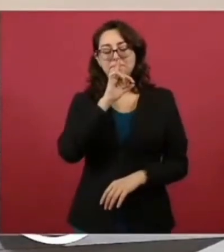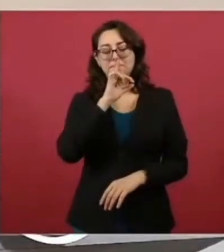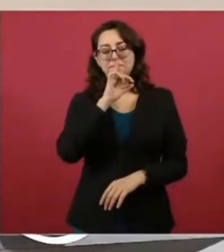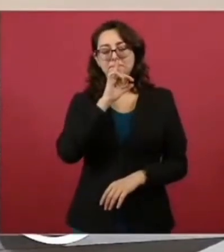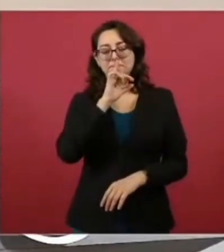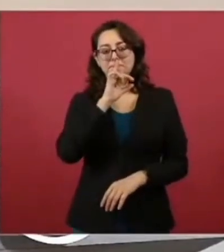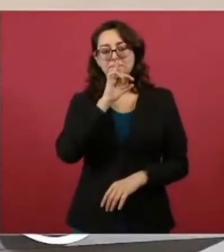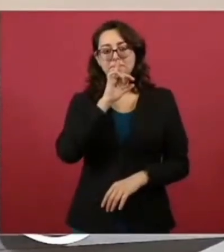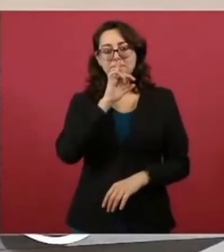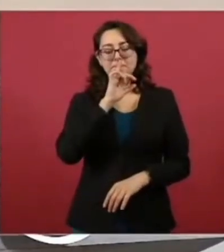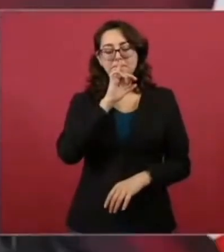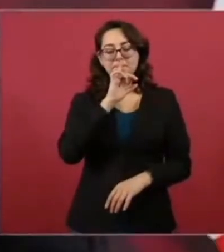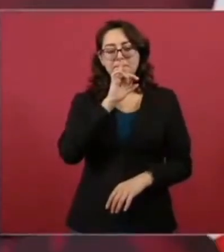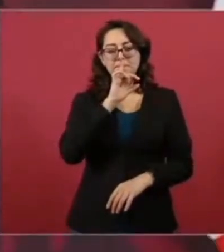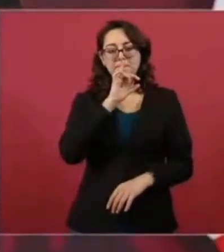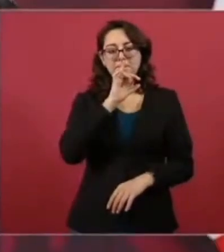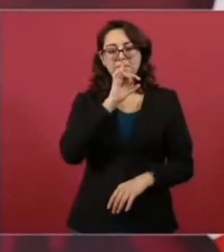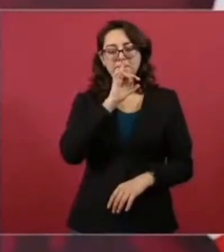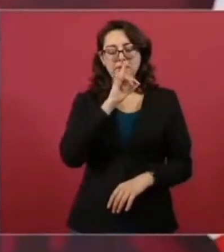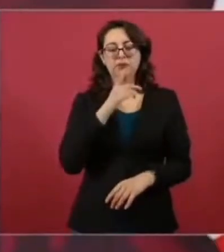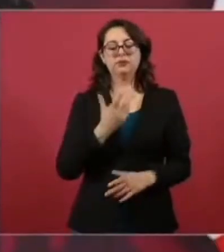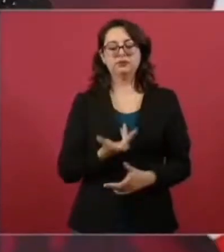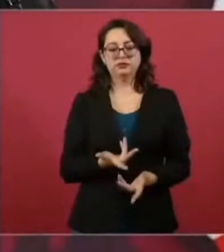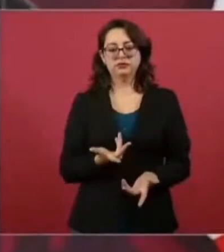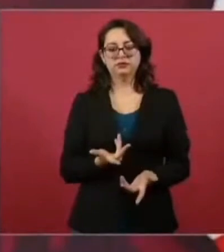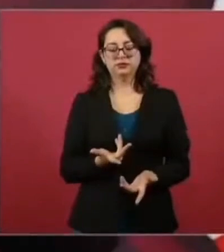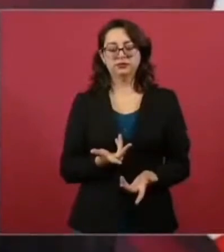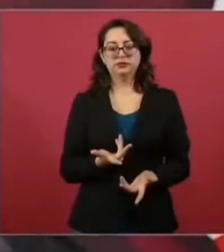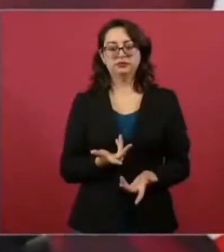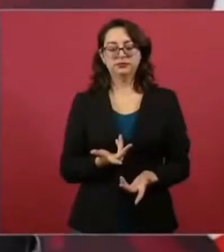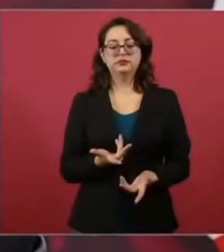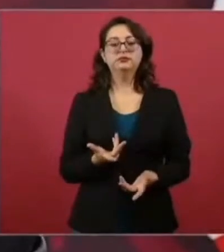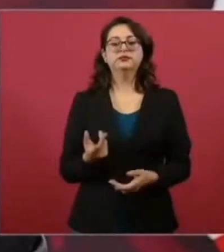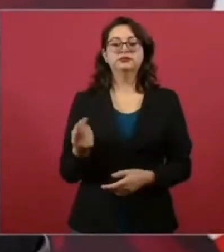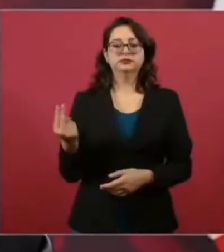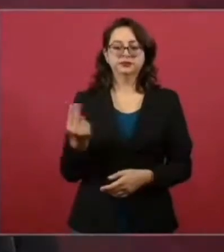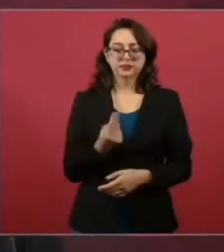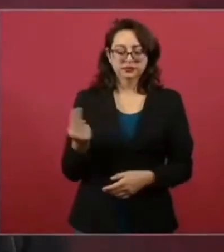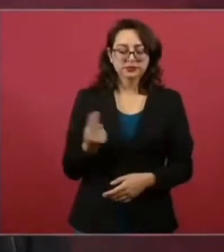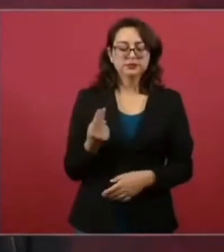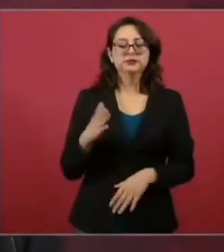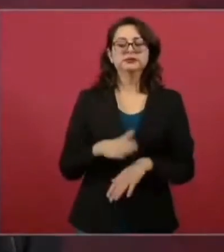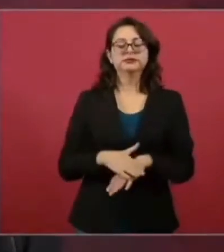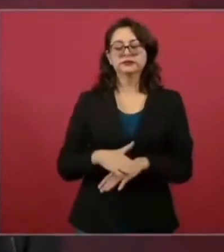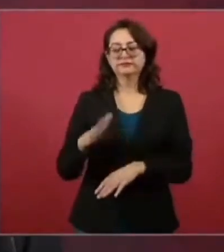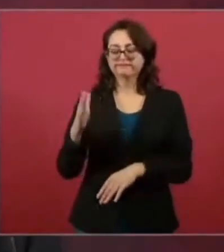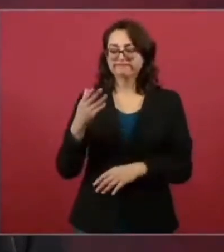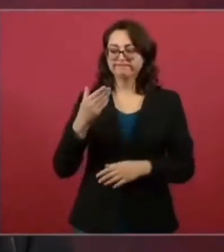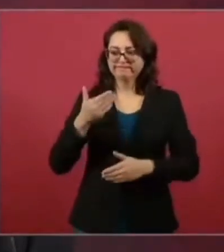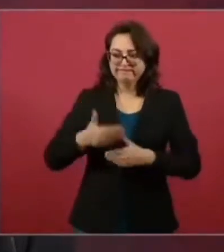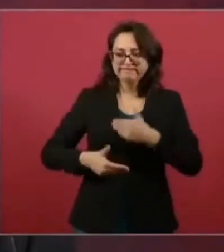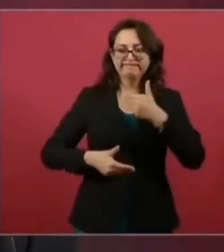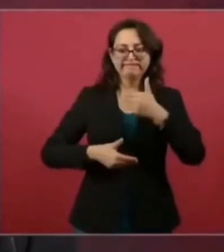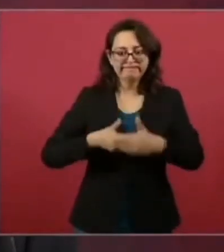Entonces, sí se requiere seguir adelante y desde luego ir